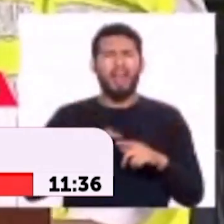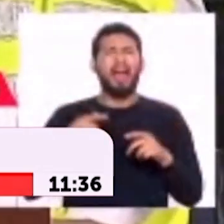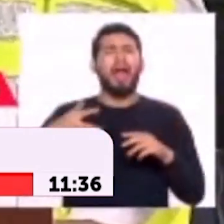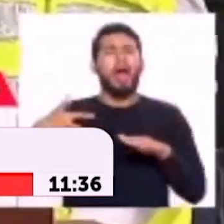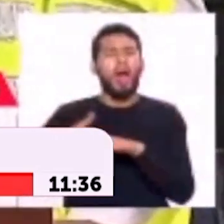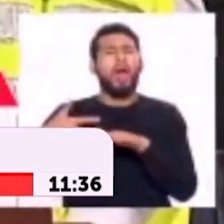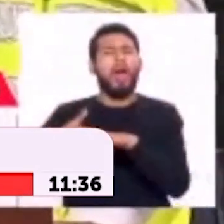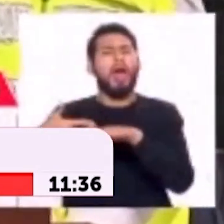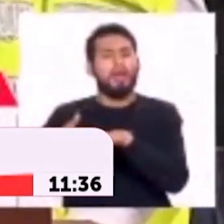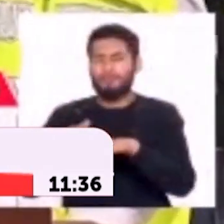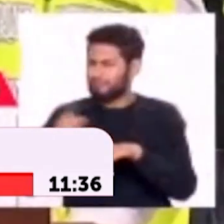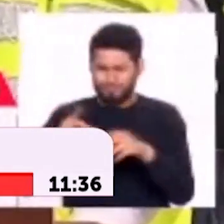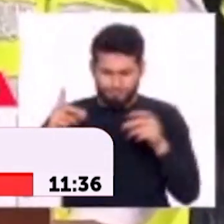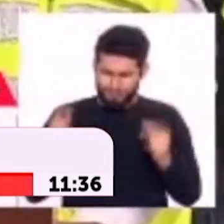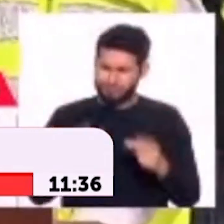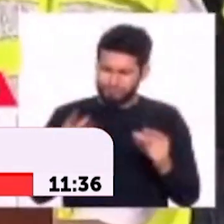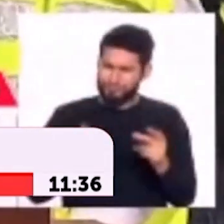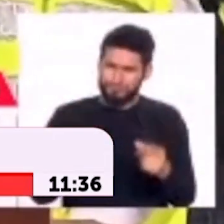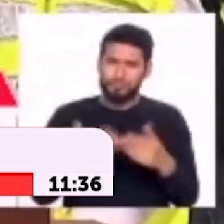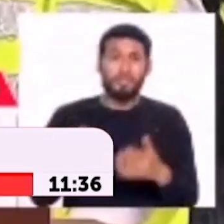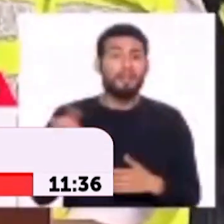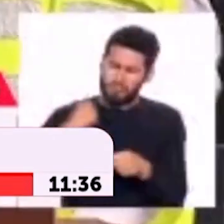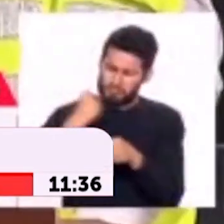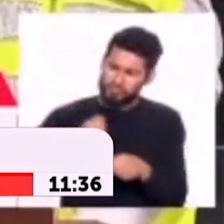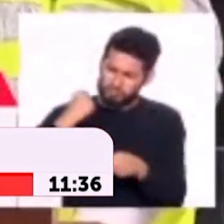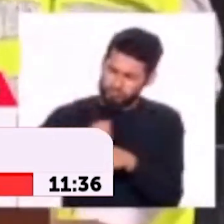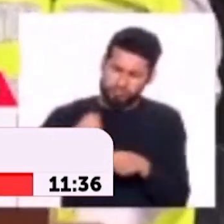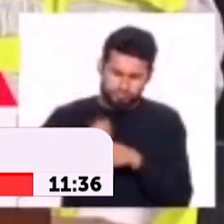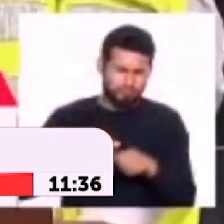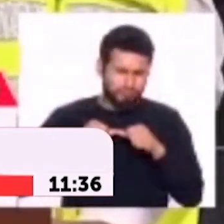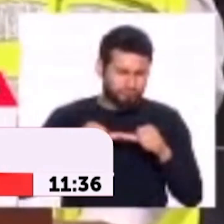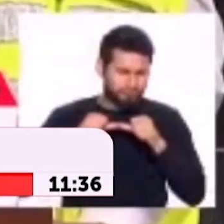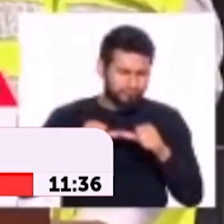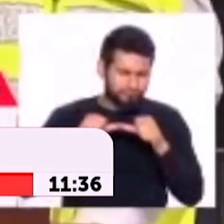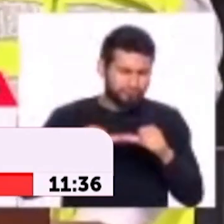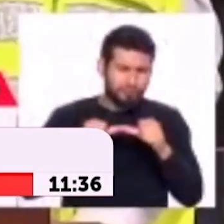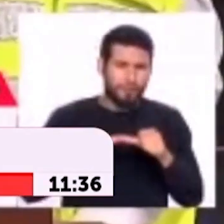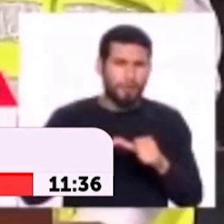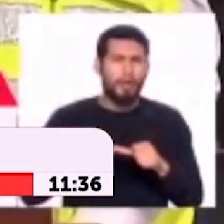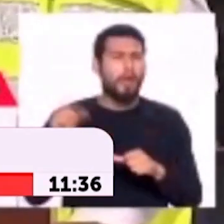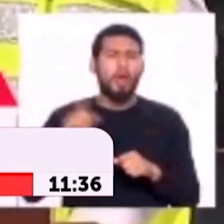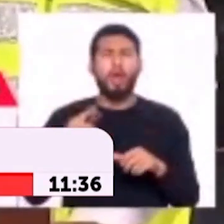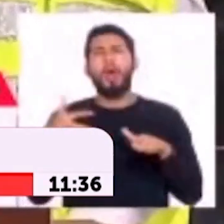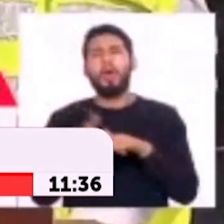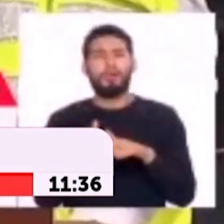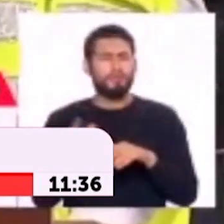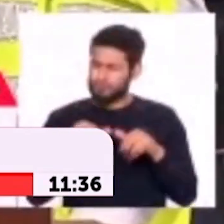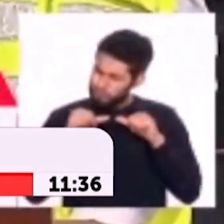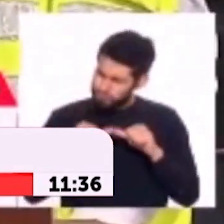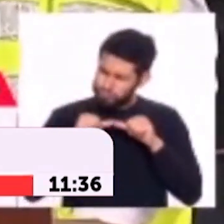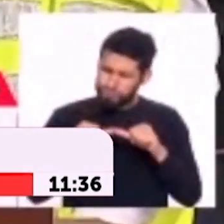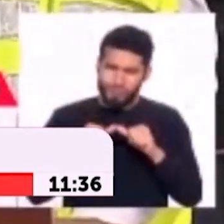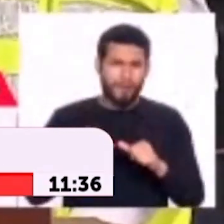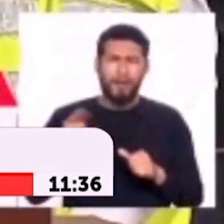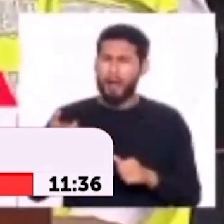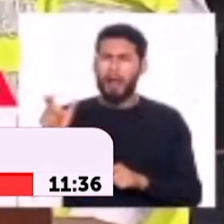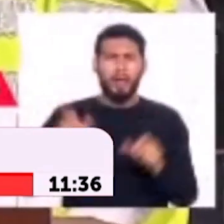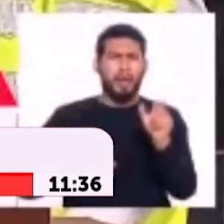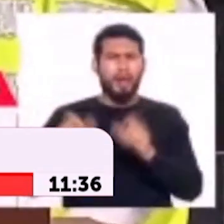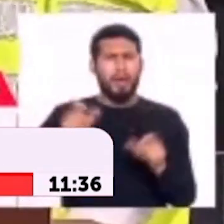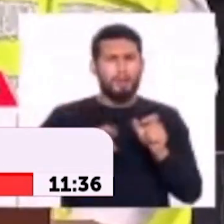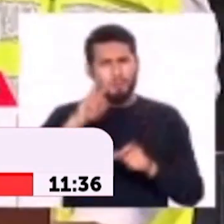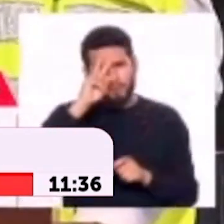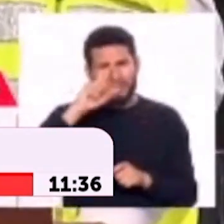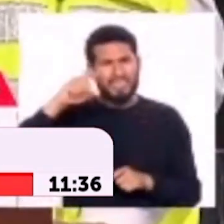Lima, pero también en el interior del país. Nuestra población no puede esperar más. Se merece